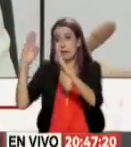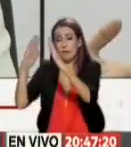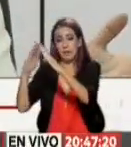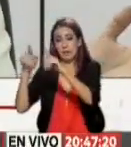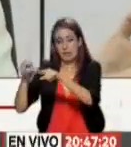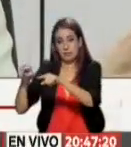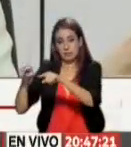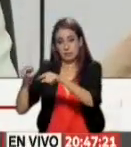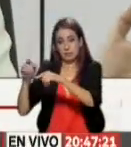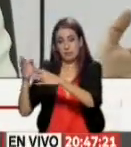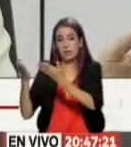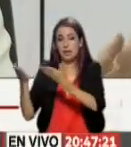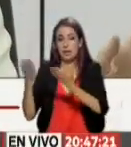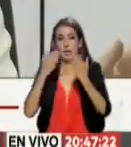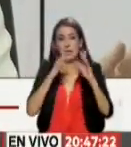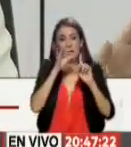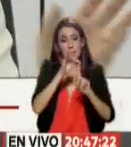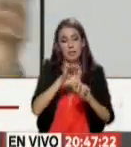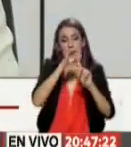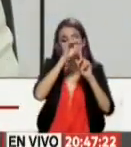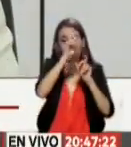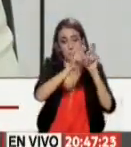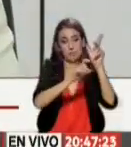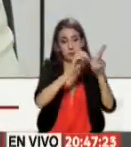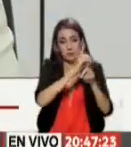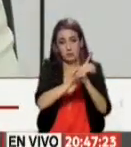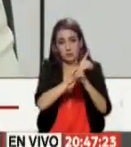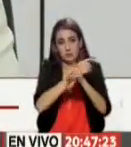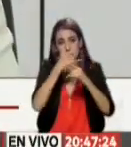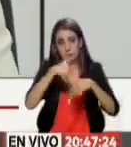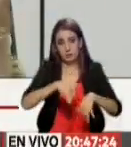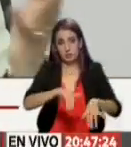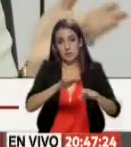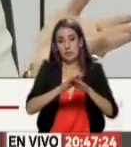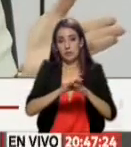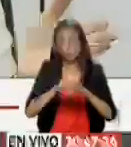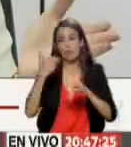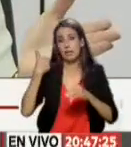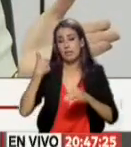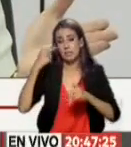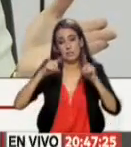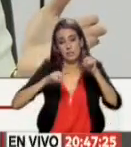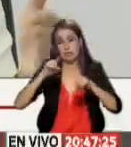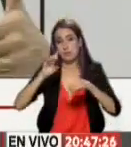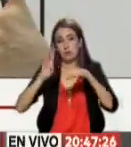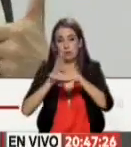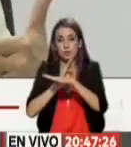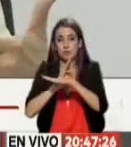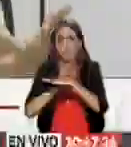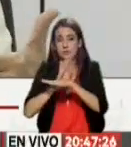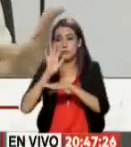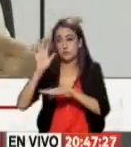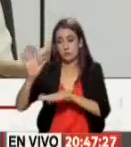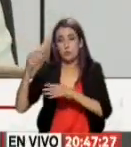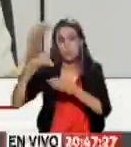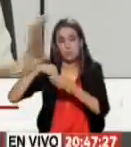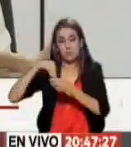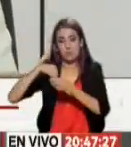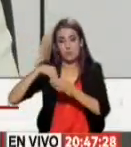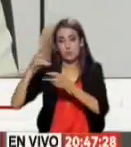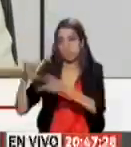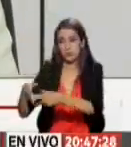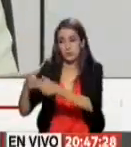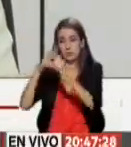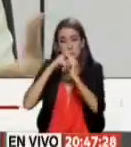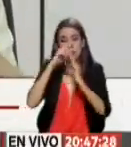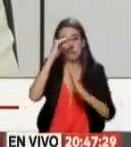exceptuando las de la línea preferencial que entiendo que todavía siguen vigentes, que tienen algunos bancos, con sus fondos el BIES presta a la